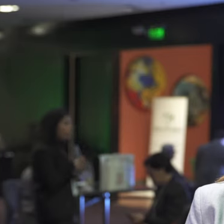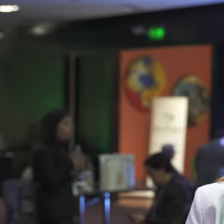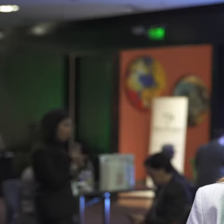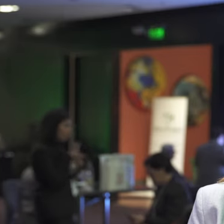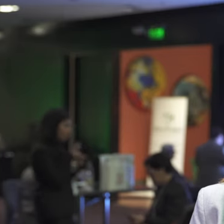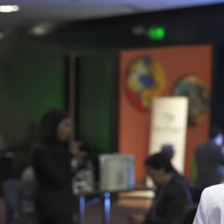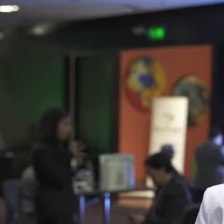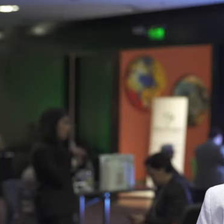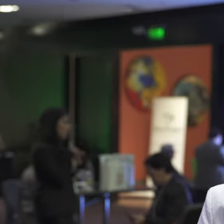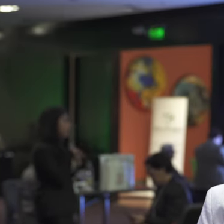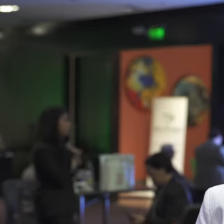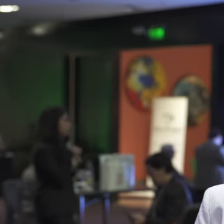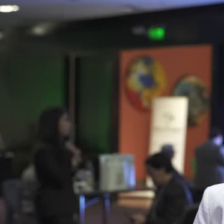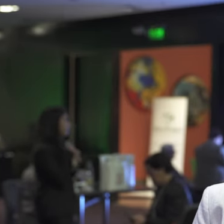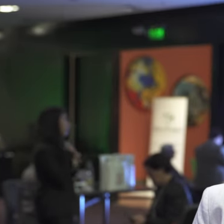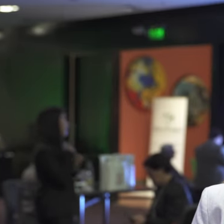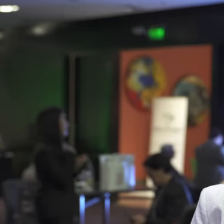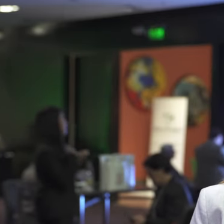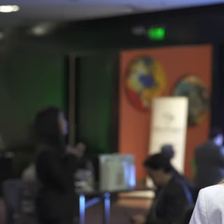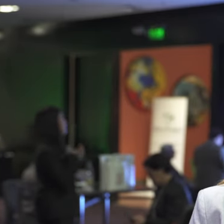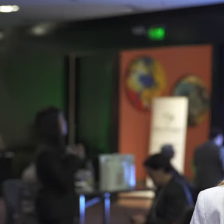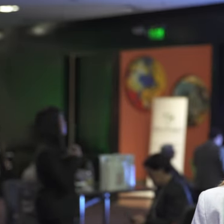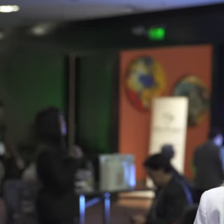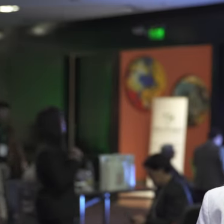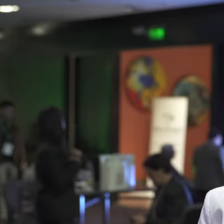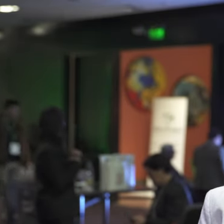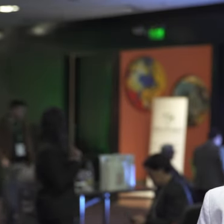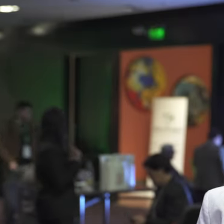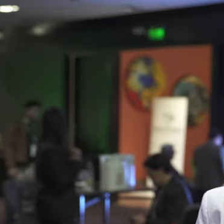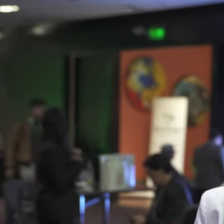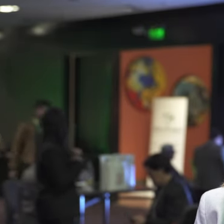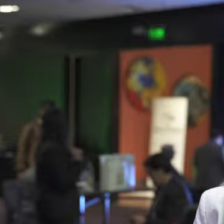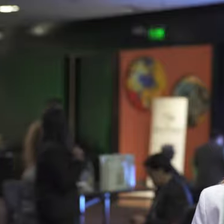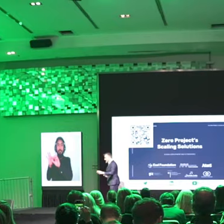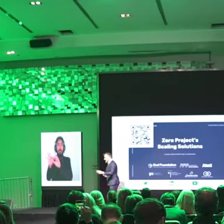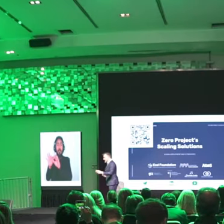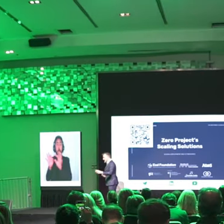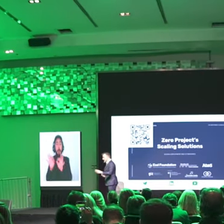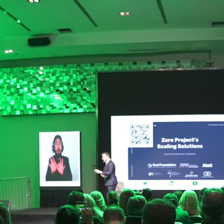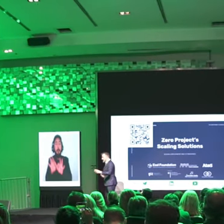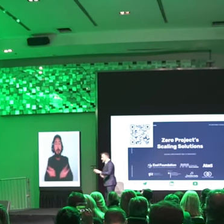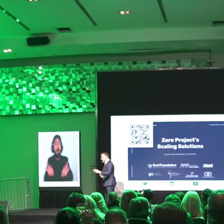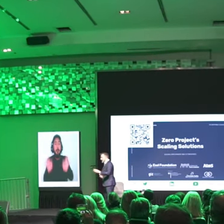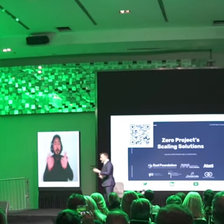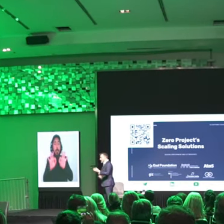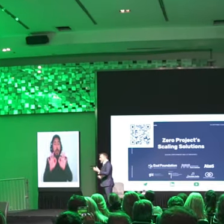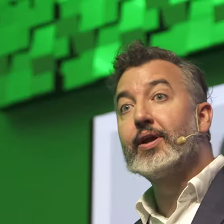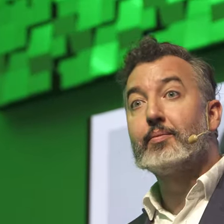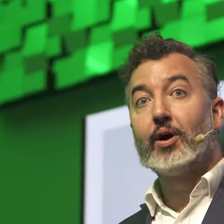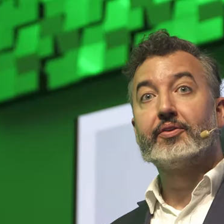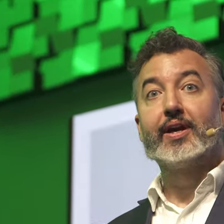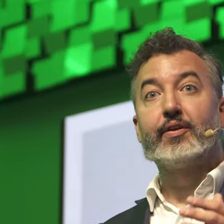Hero Project es una iniciativa global que identifica y destaca diferentes experiencias a